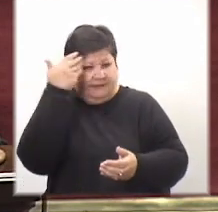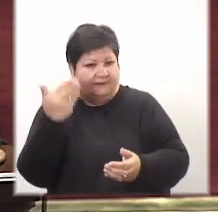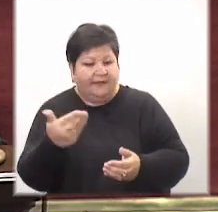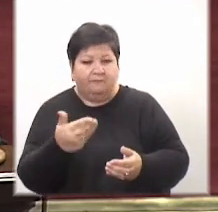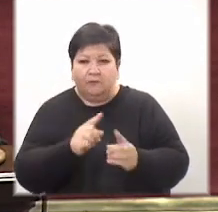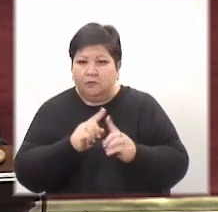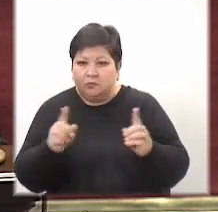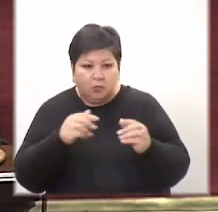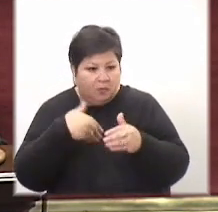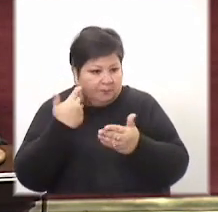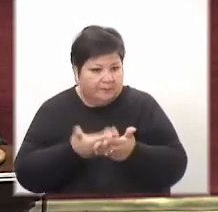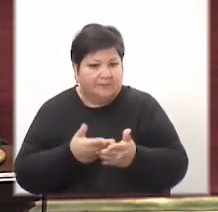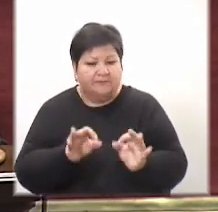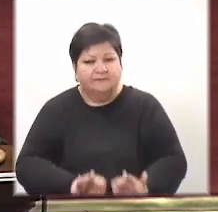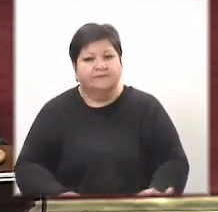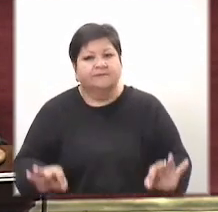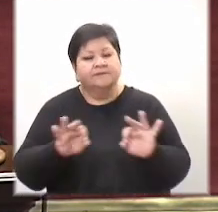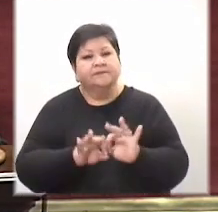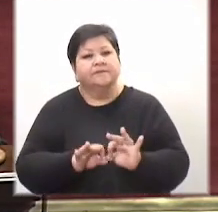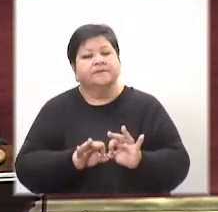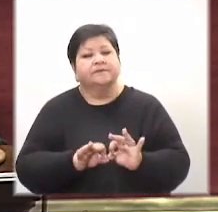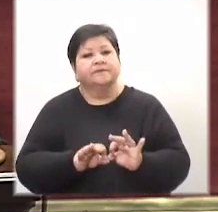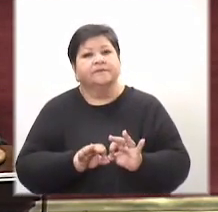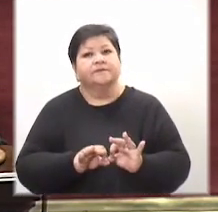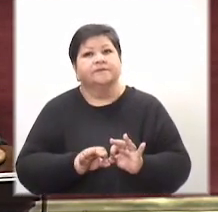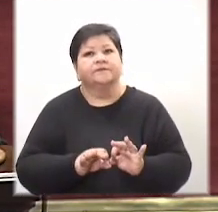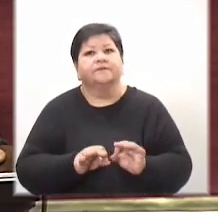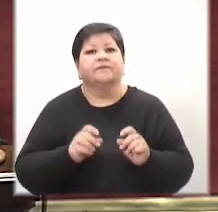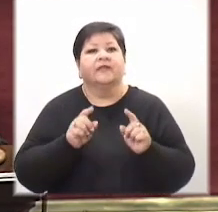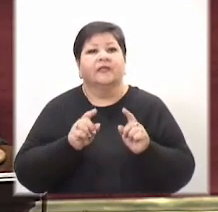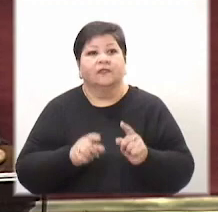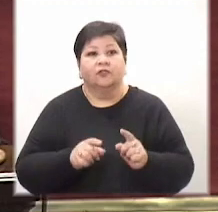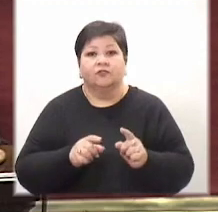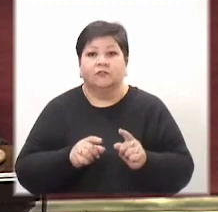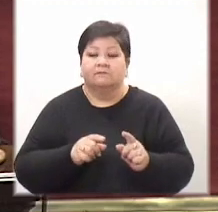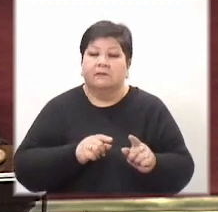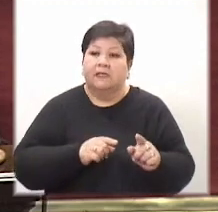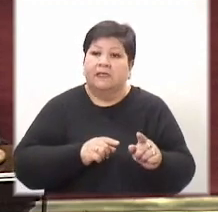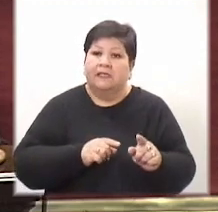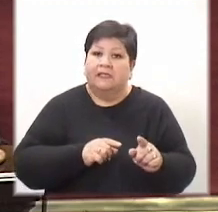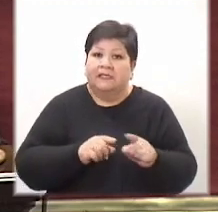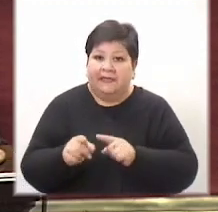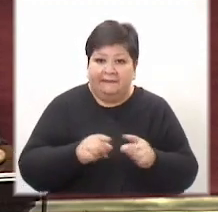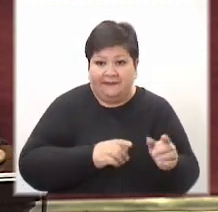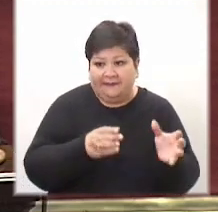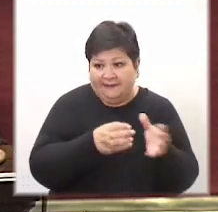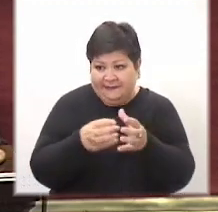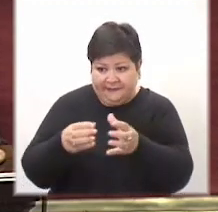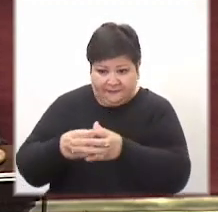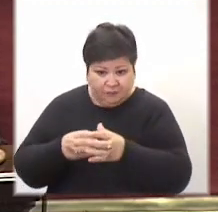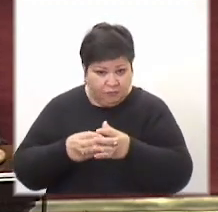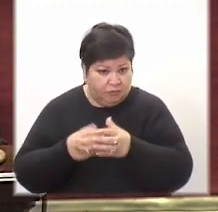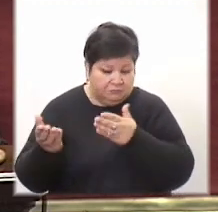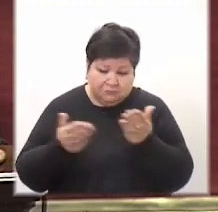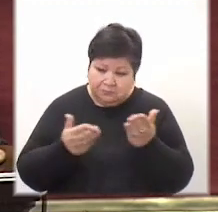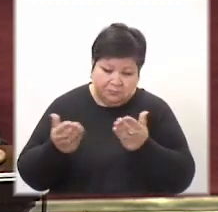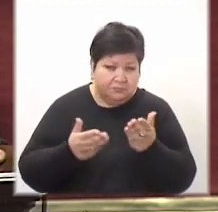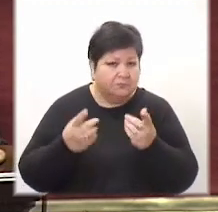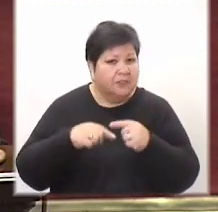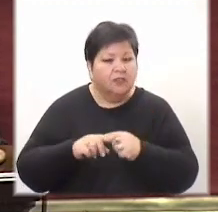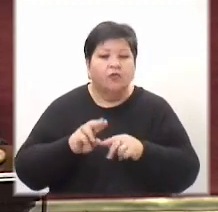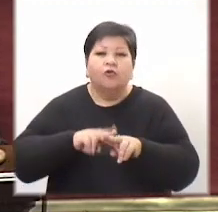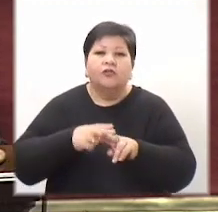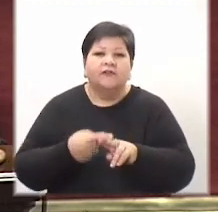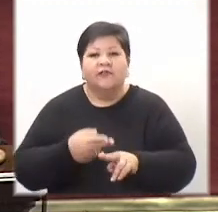Cámara de Senadores, donde también fueron recibidas todas las delegaciones que fueron solicitadas. Y nuevamente la actitud de la oposición